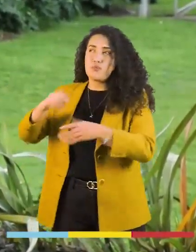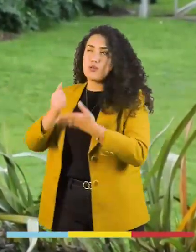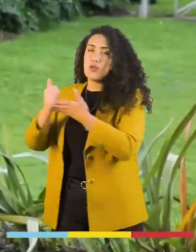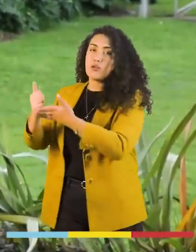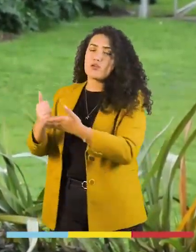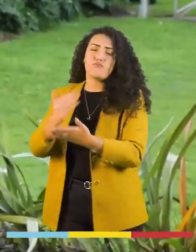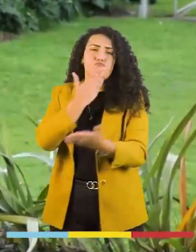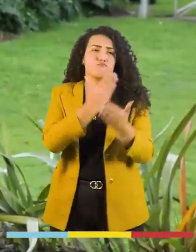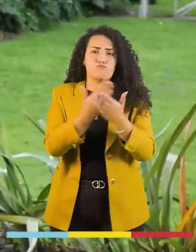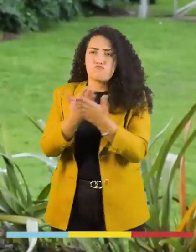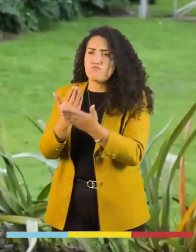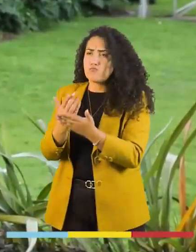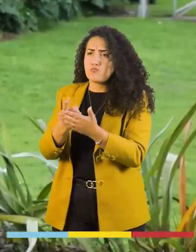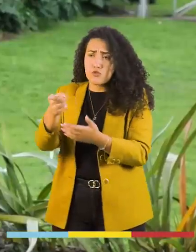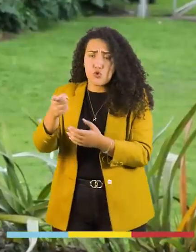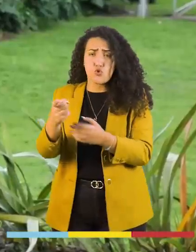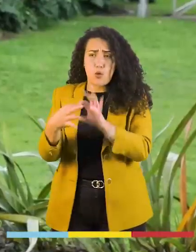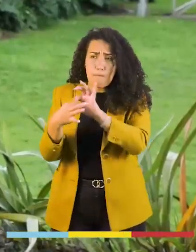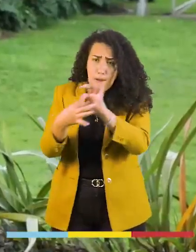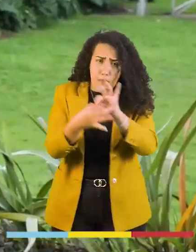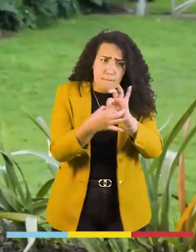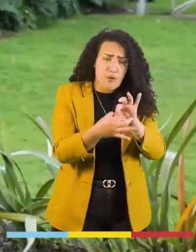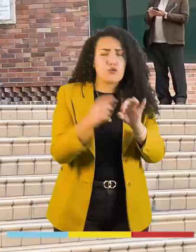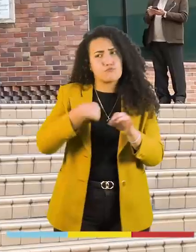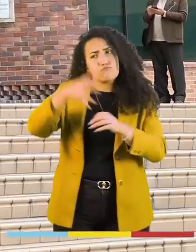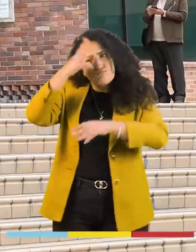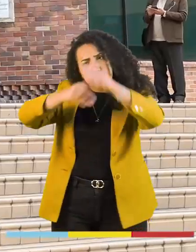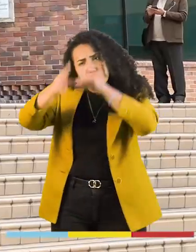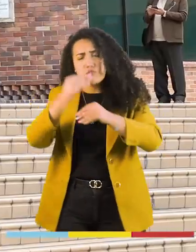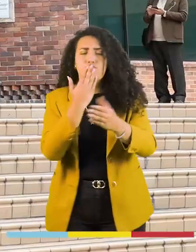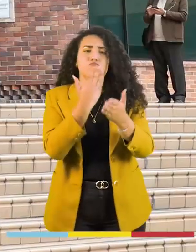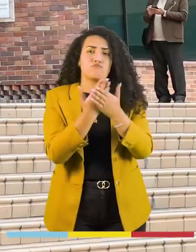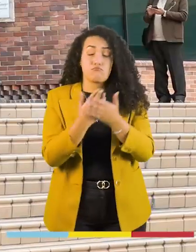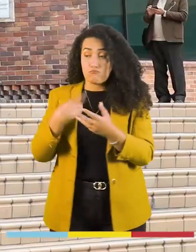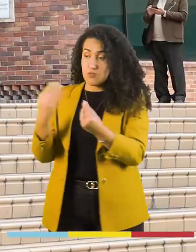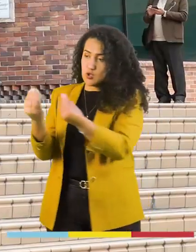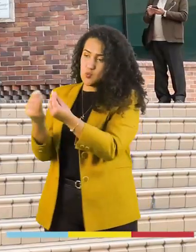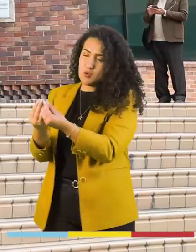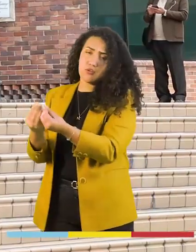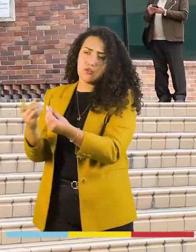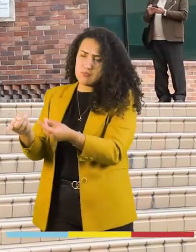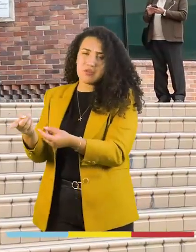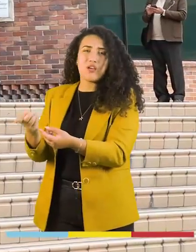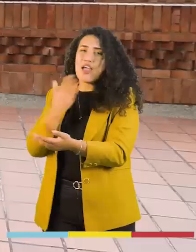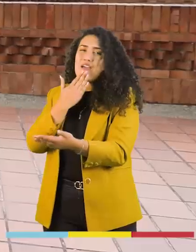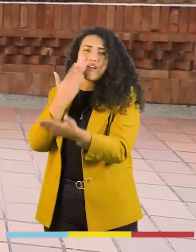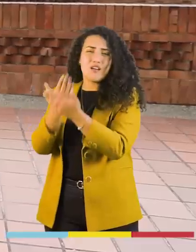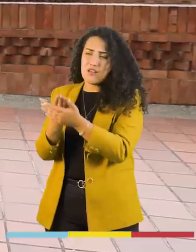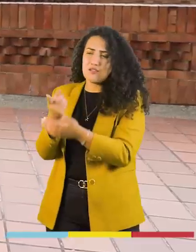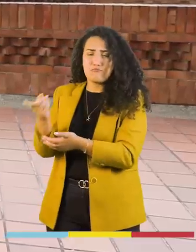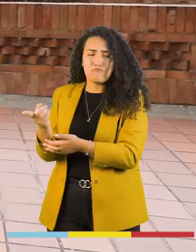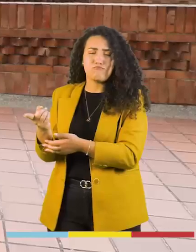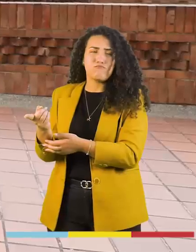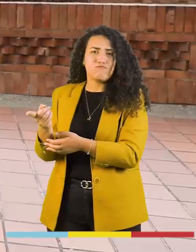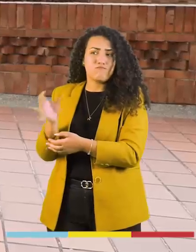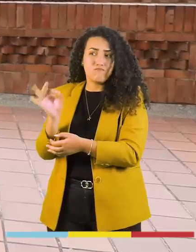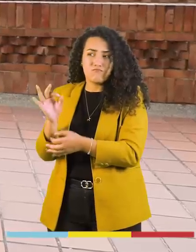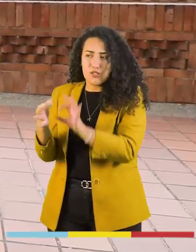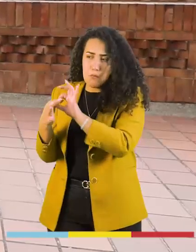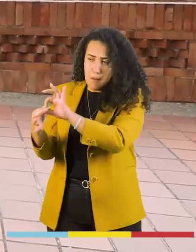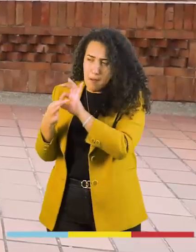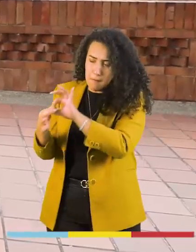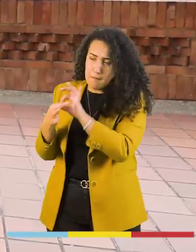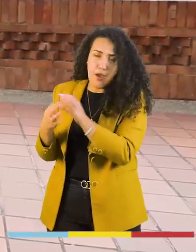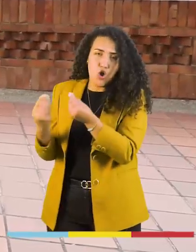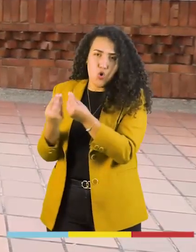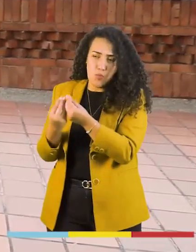ellos y a mis compañeros, pues que muchísimas gracias por estar en compañía conmigo. Con la mayor ilusión de poder